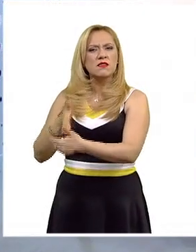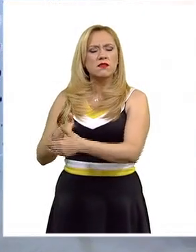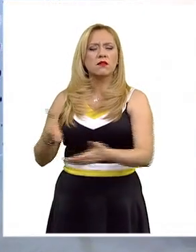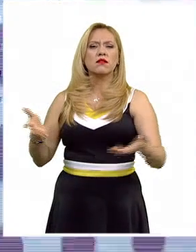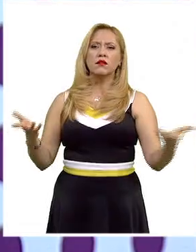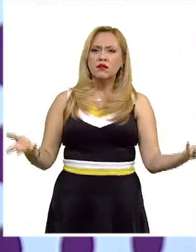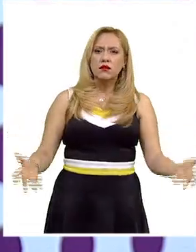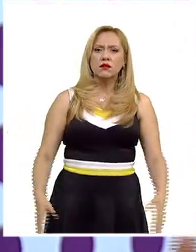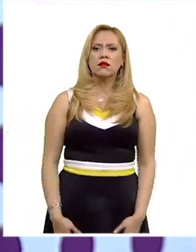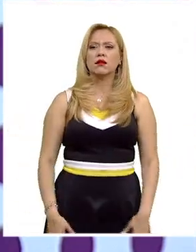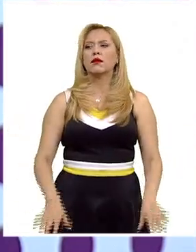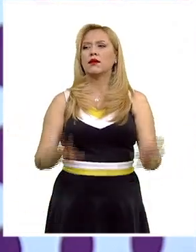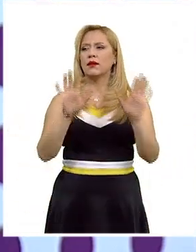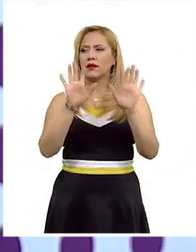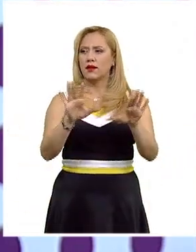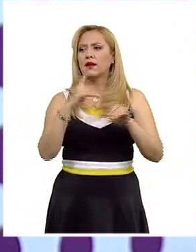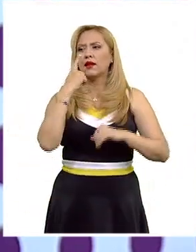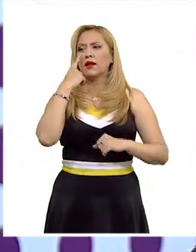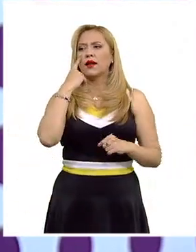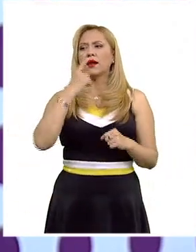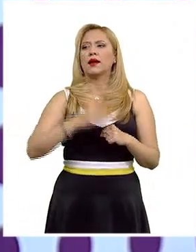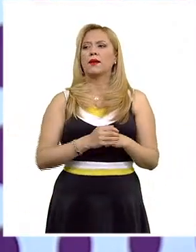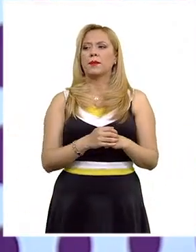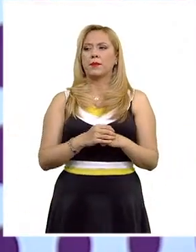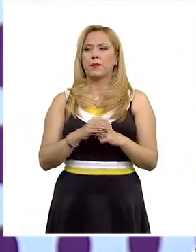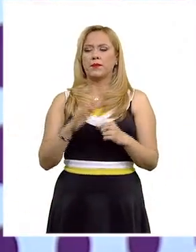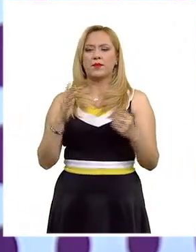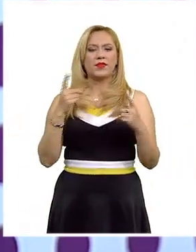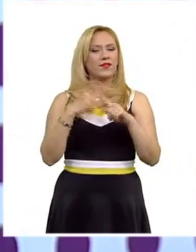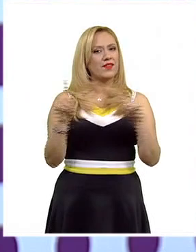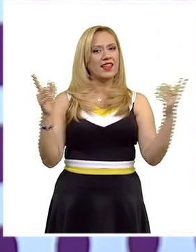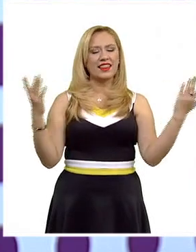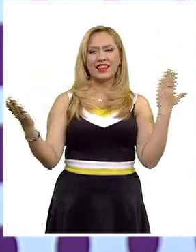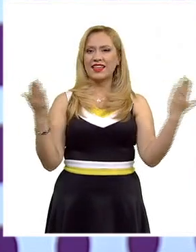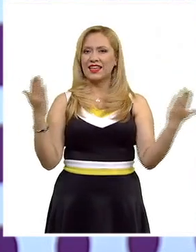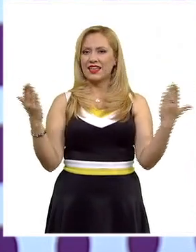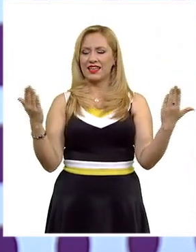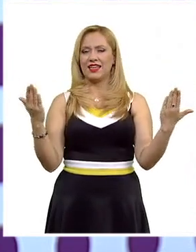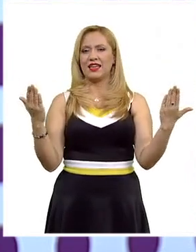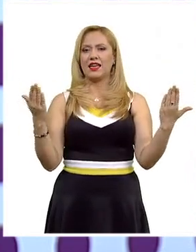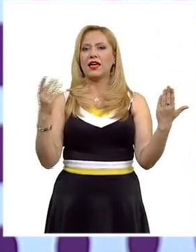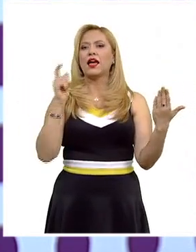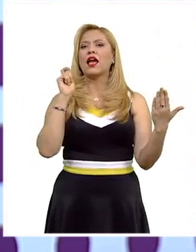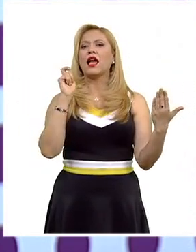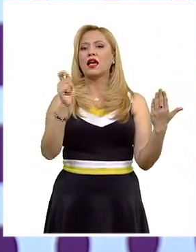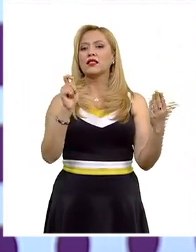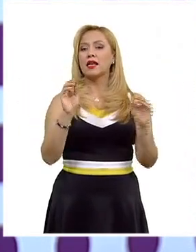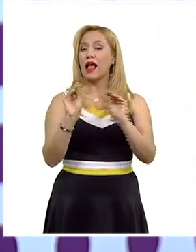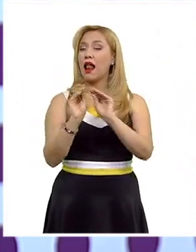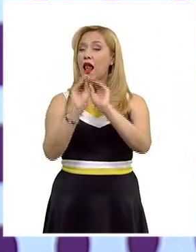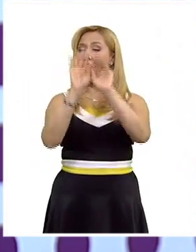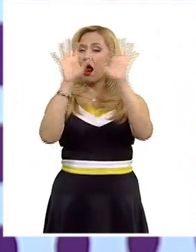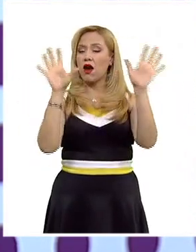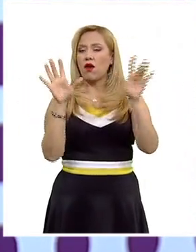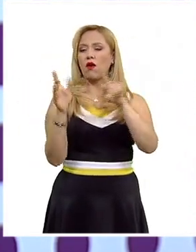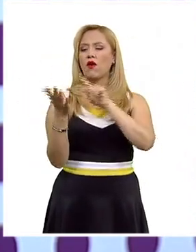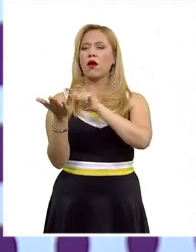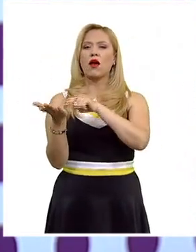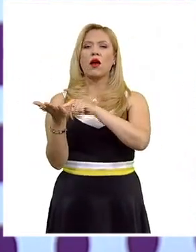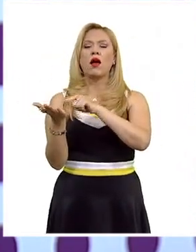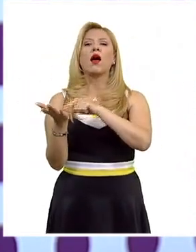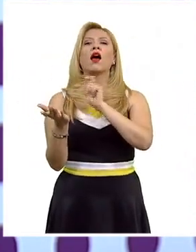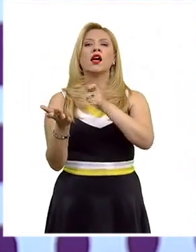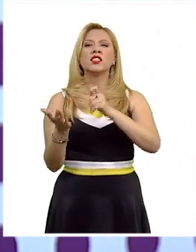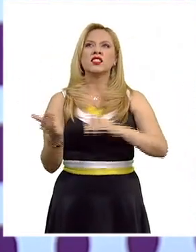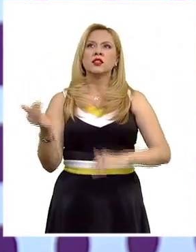entrar al programa, entre hostigamiento y acoso. En una de las dos se establecía con toda claridad que había una jerarquía,